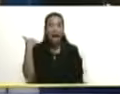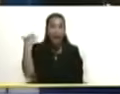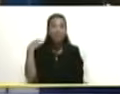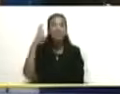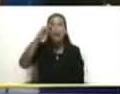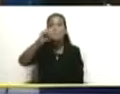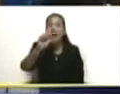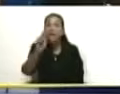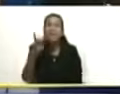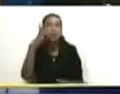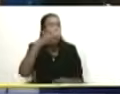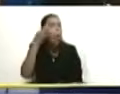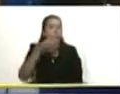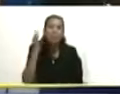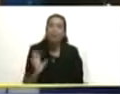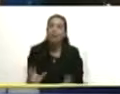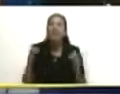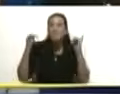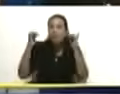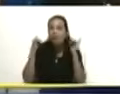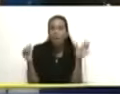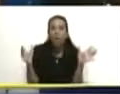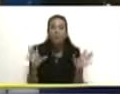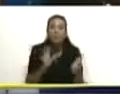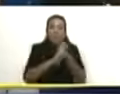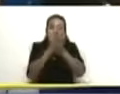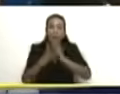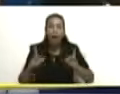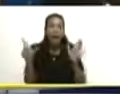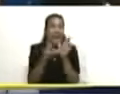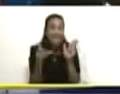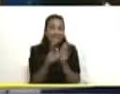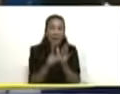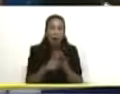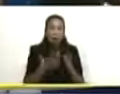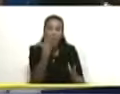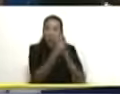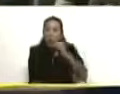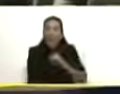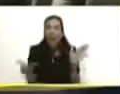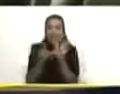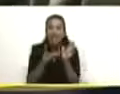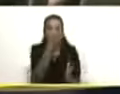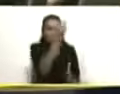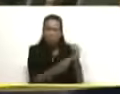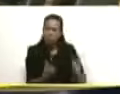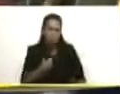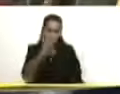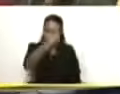matinés eran todas las tardes. La gente se jubilaba, llamaban así. Yo no.